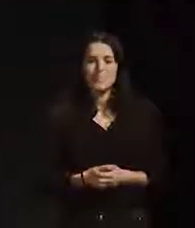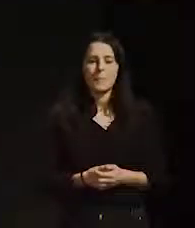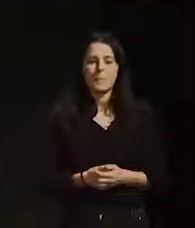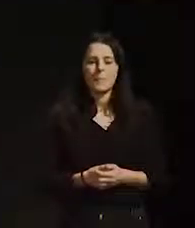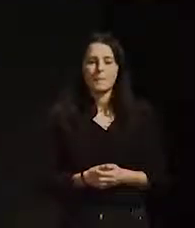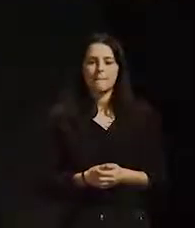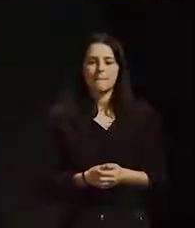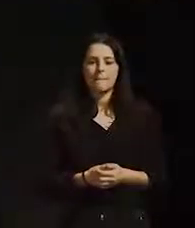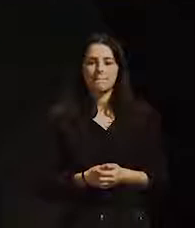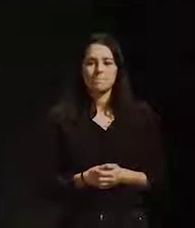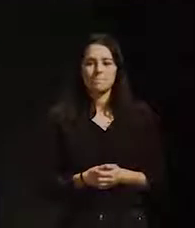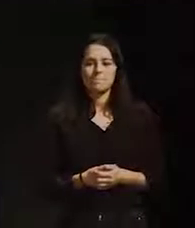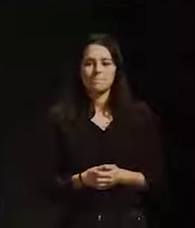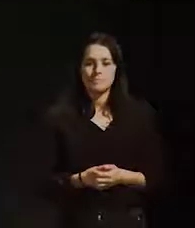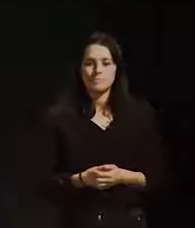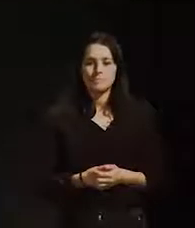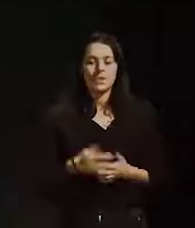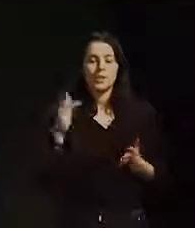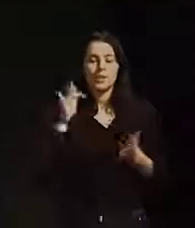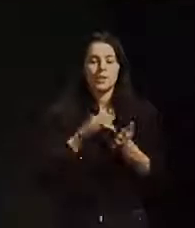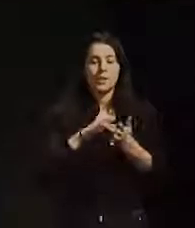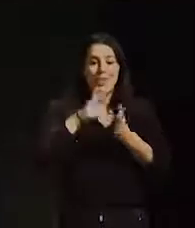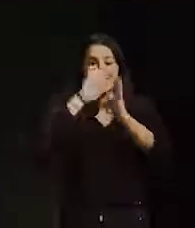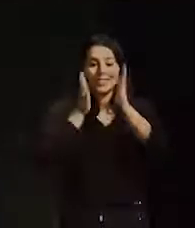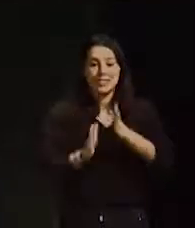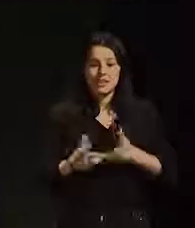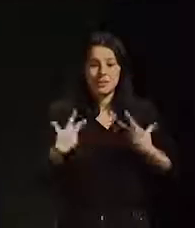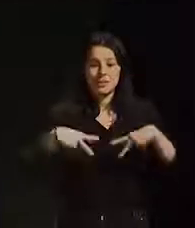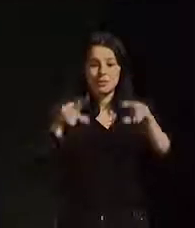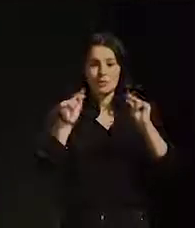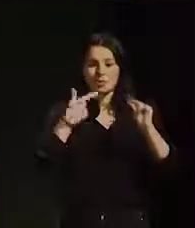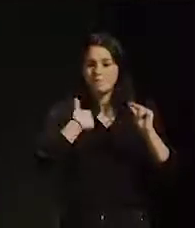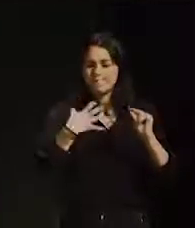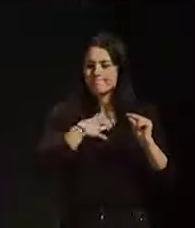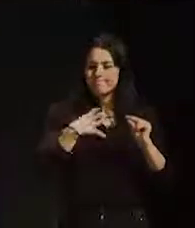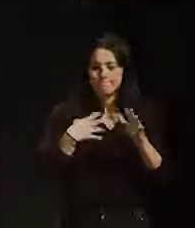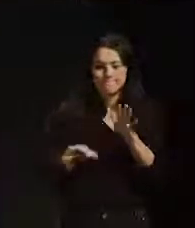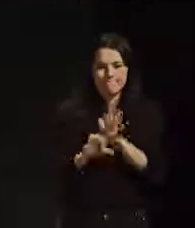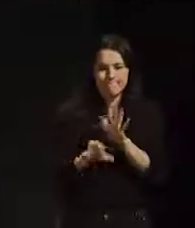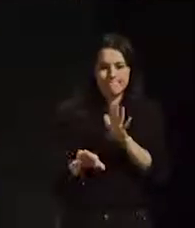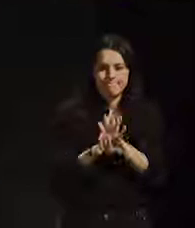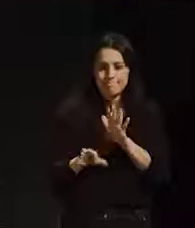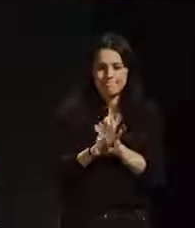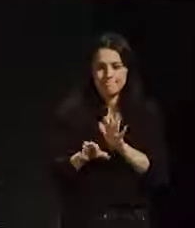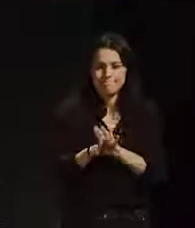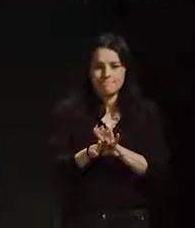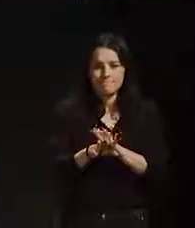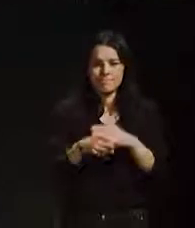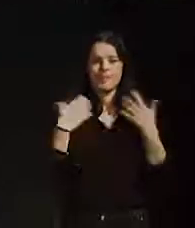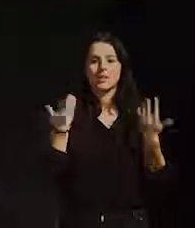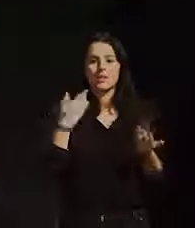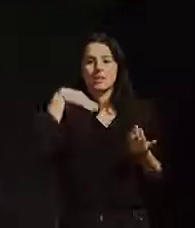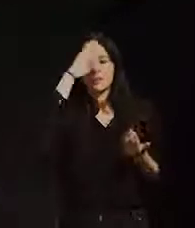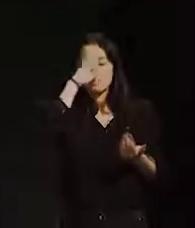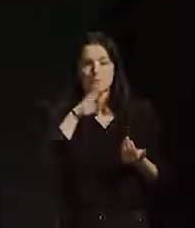se rompe el tratamiento. No puedo seguir más el tratamiento. Y mi